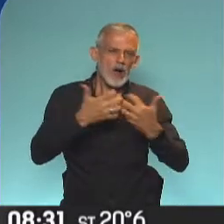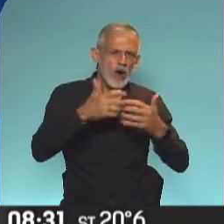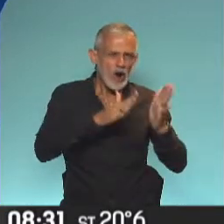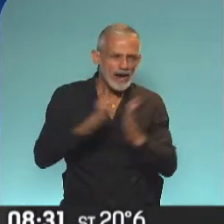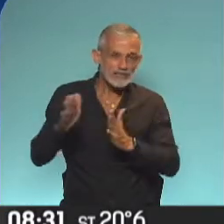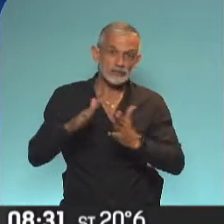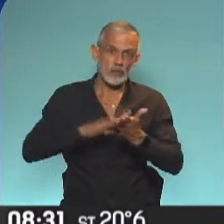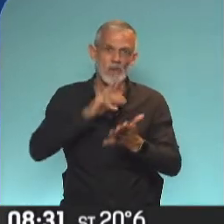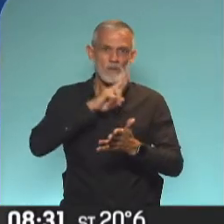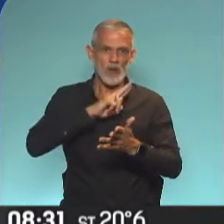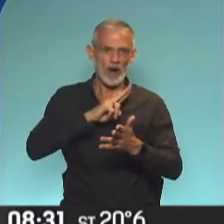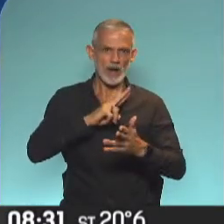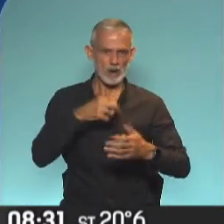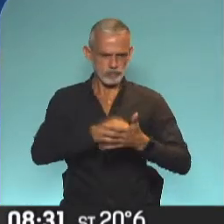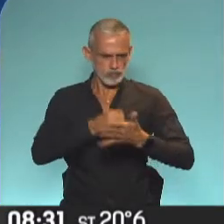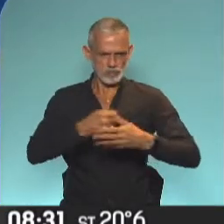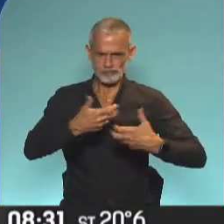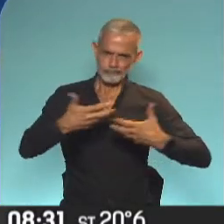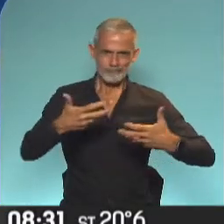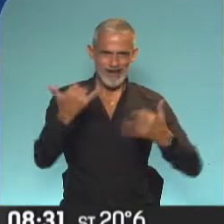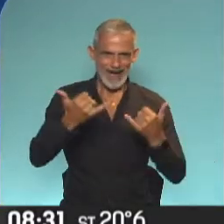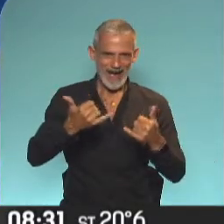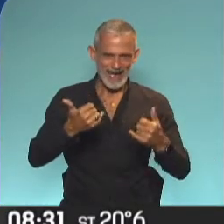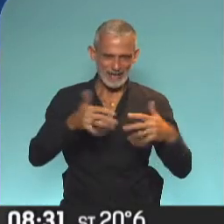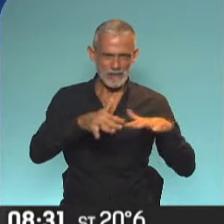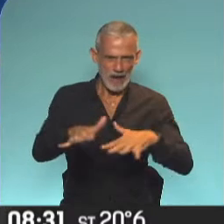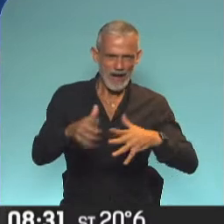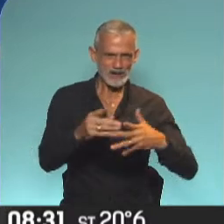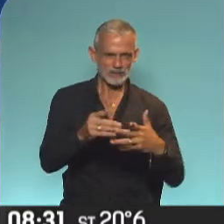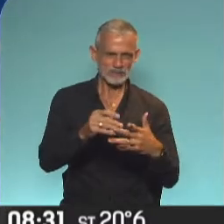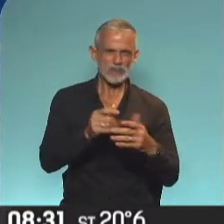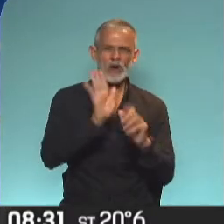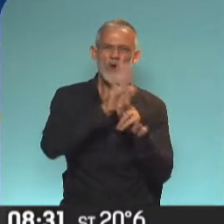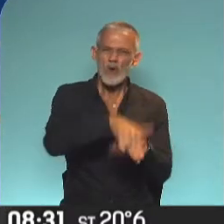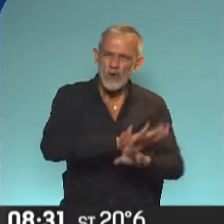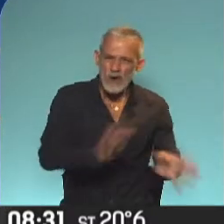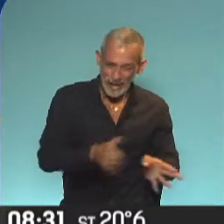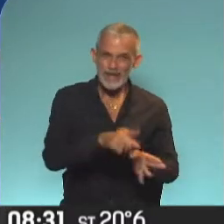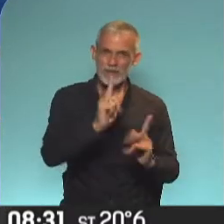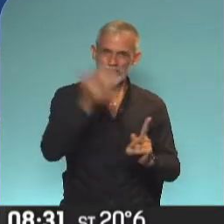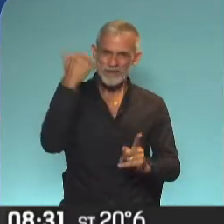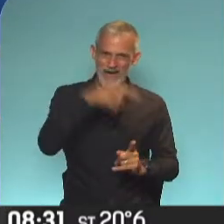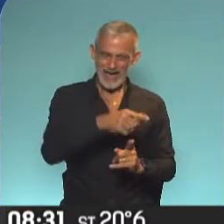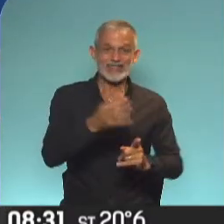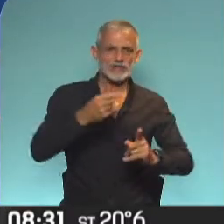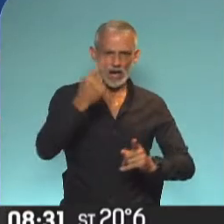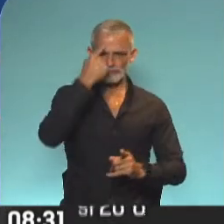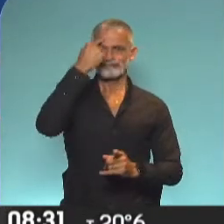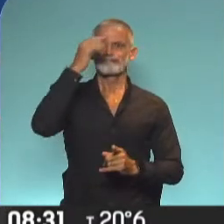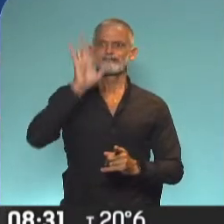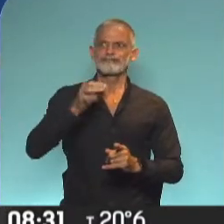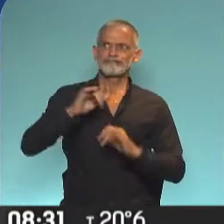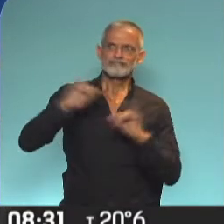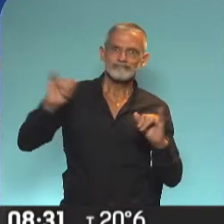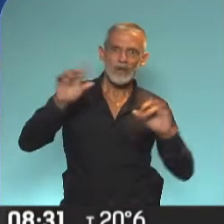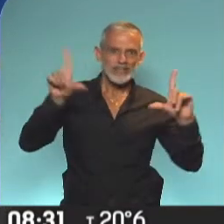del movimiento feminista, sobre todo del primer Ni Una Menos. Hay un nivel de concientización, quizás también en los